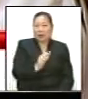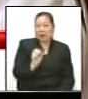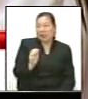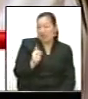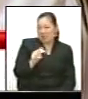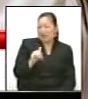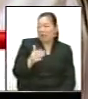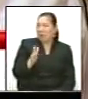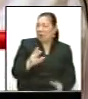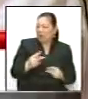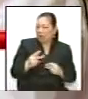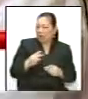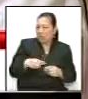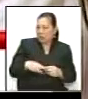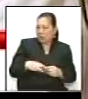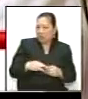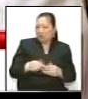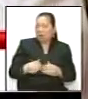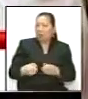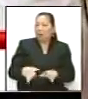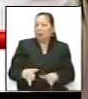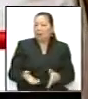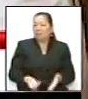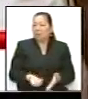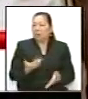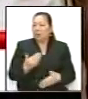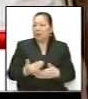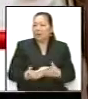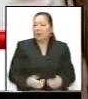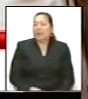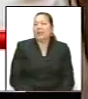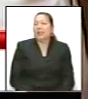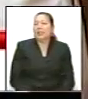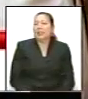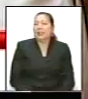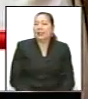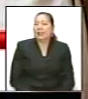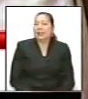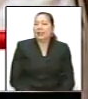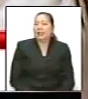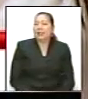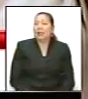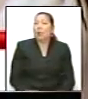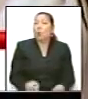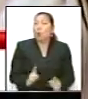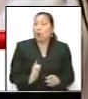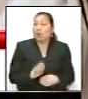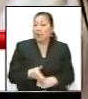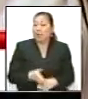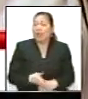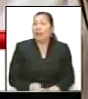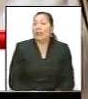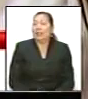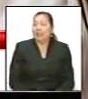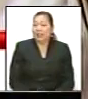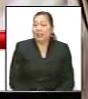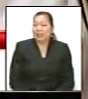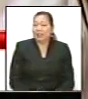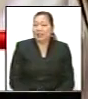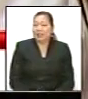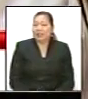ser, habían 2 máquinas abandonadas que poco a poco se fueron sacando los repuestos. Cuando llevamos